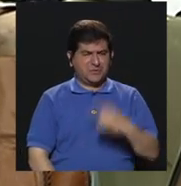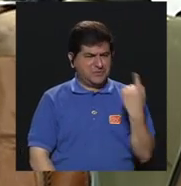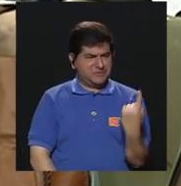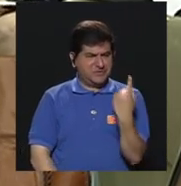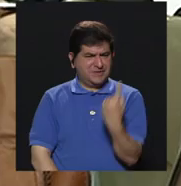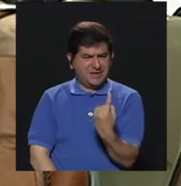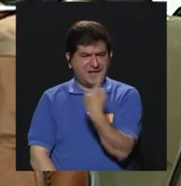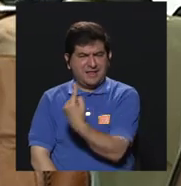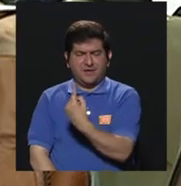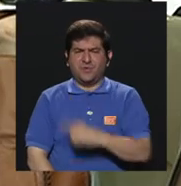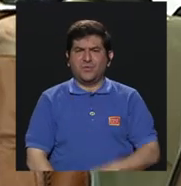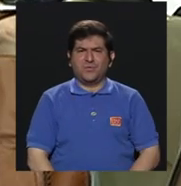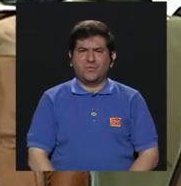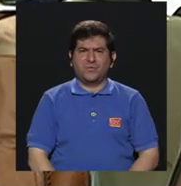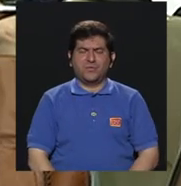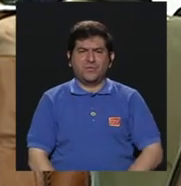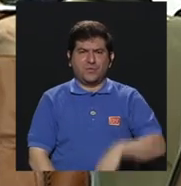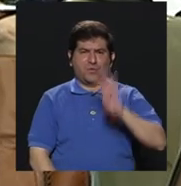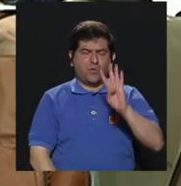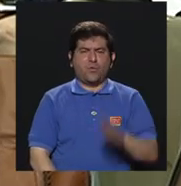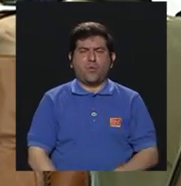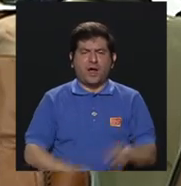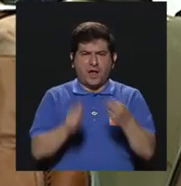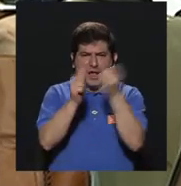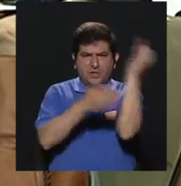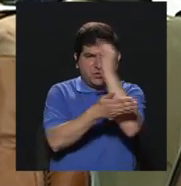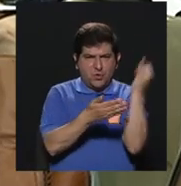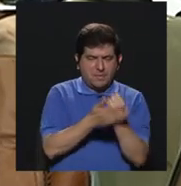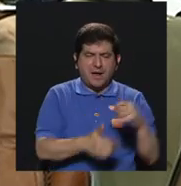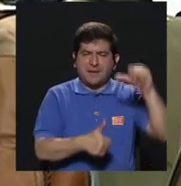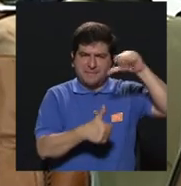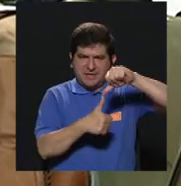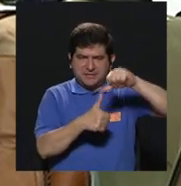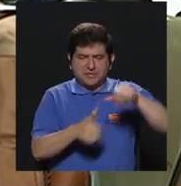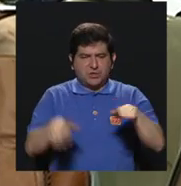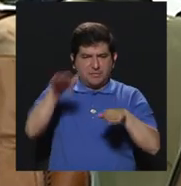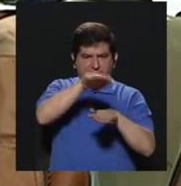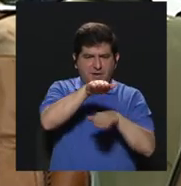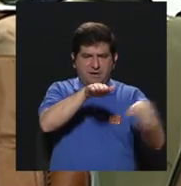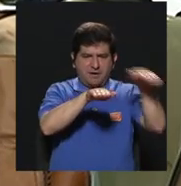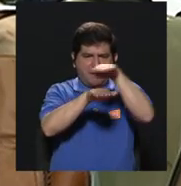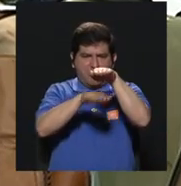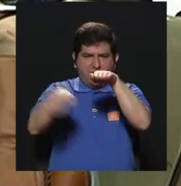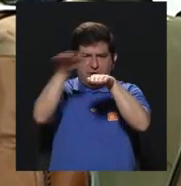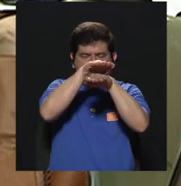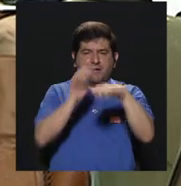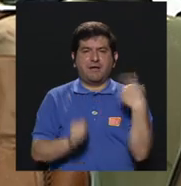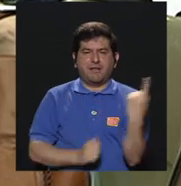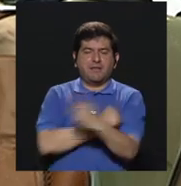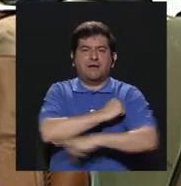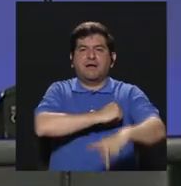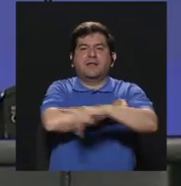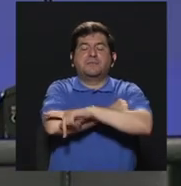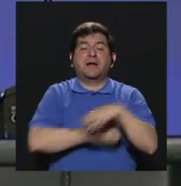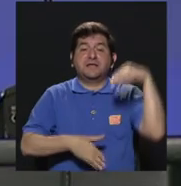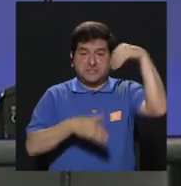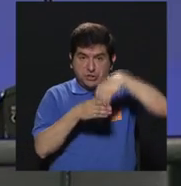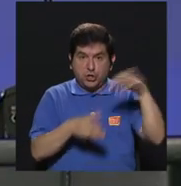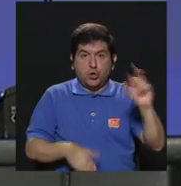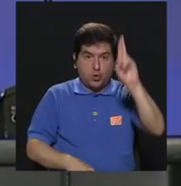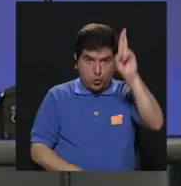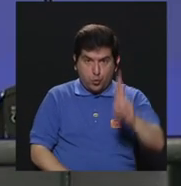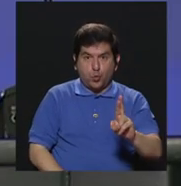otro cuatro mapas de Centroamérica y de cada uno de sus países, incluyendo Costa